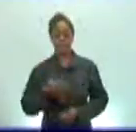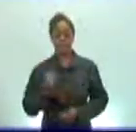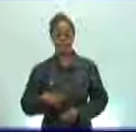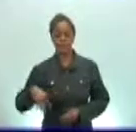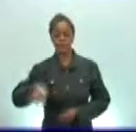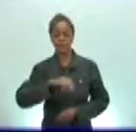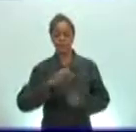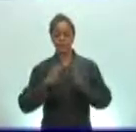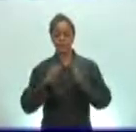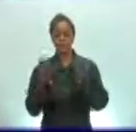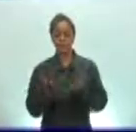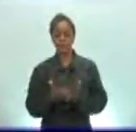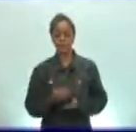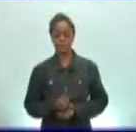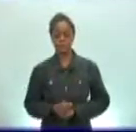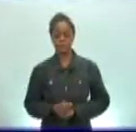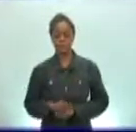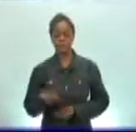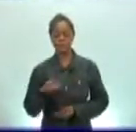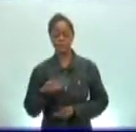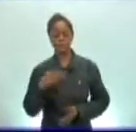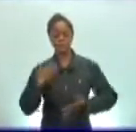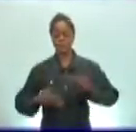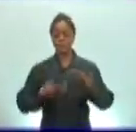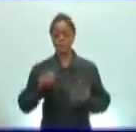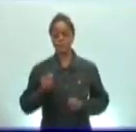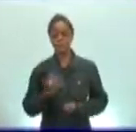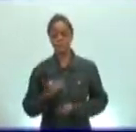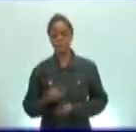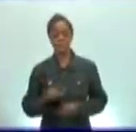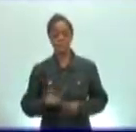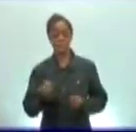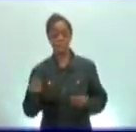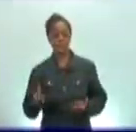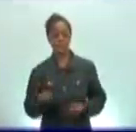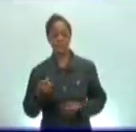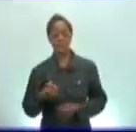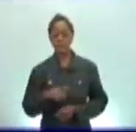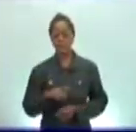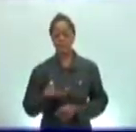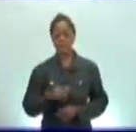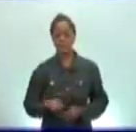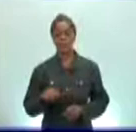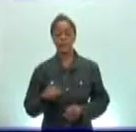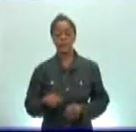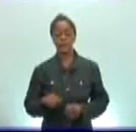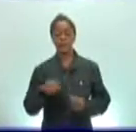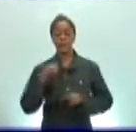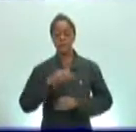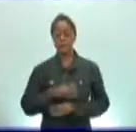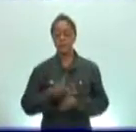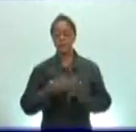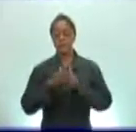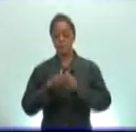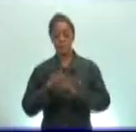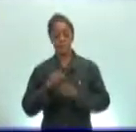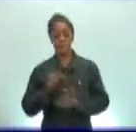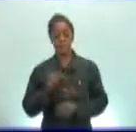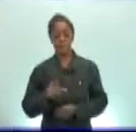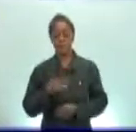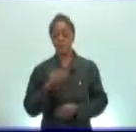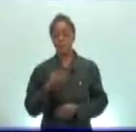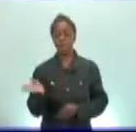mundo. Si había diversión y alegría, era para los Marines de la flota norteamericana en sus